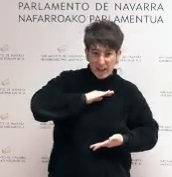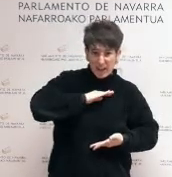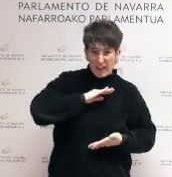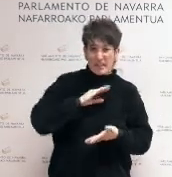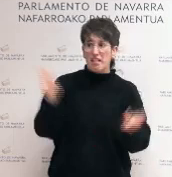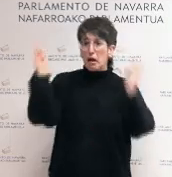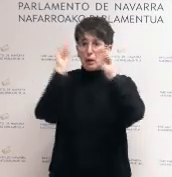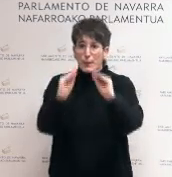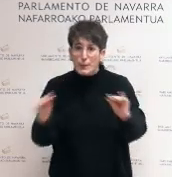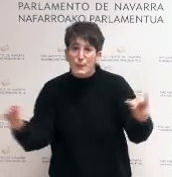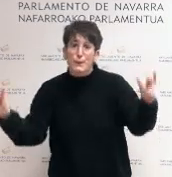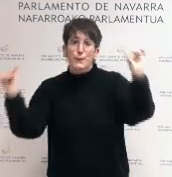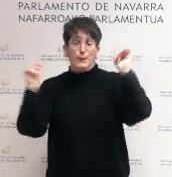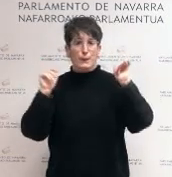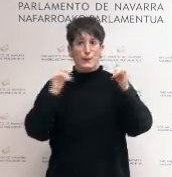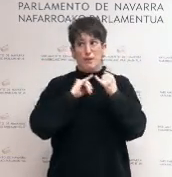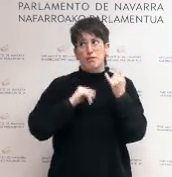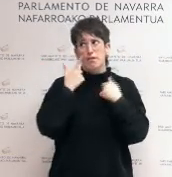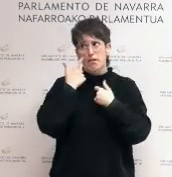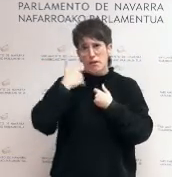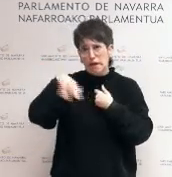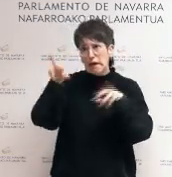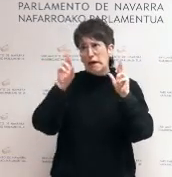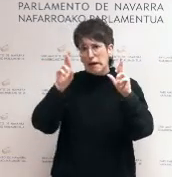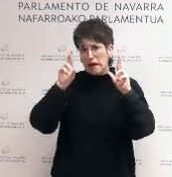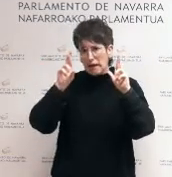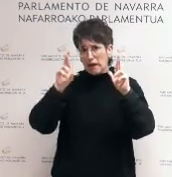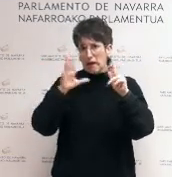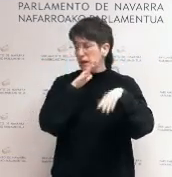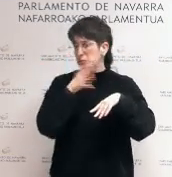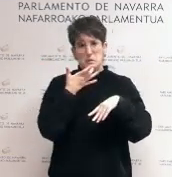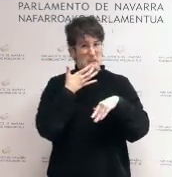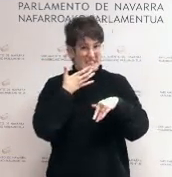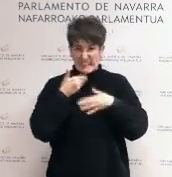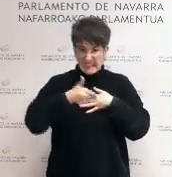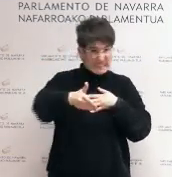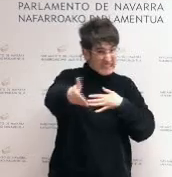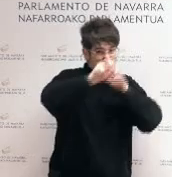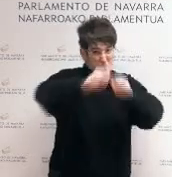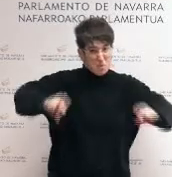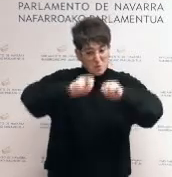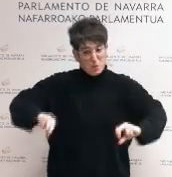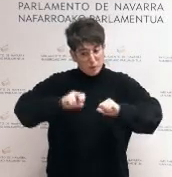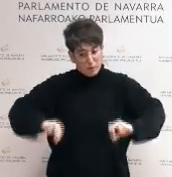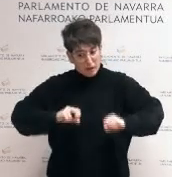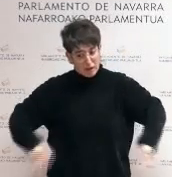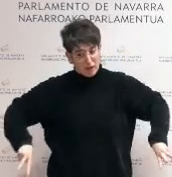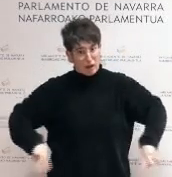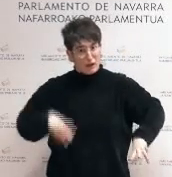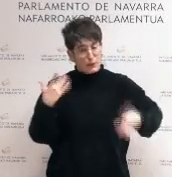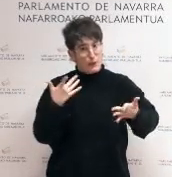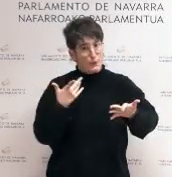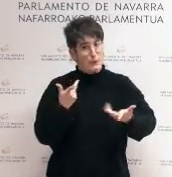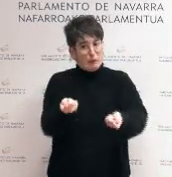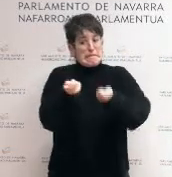crisis, crucemos los dedos para que esta crisis no se incremente de forma considerable. Porque esto